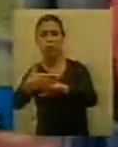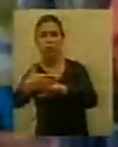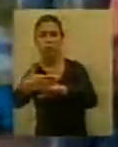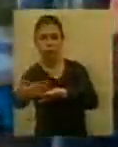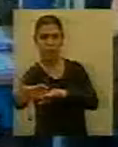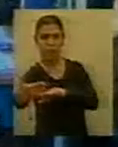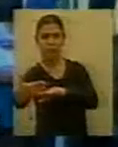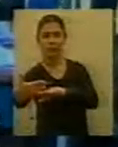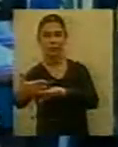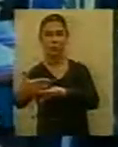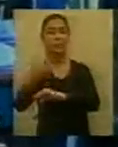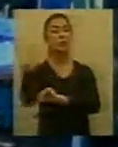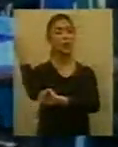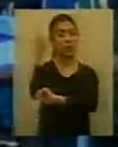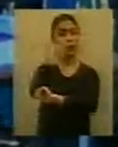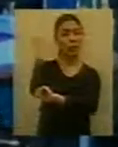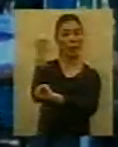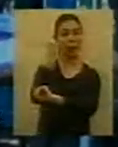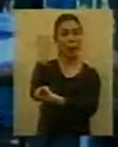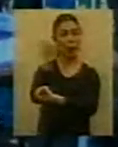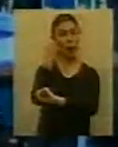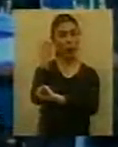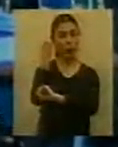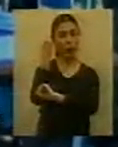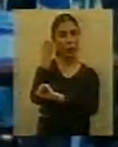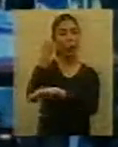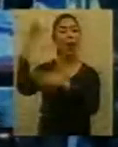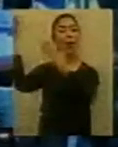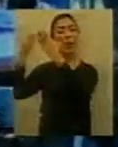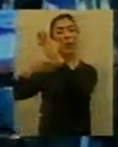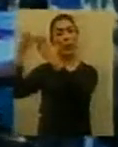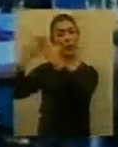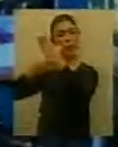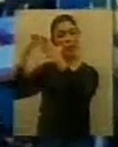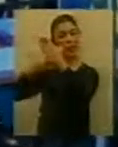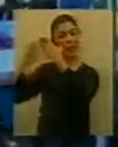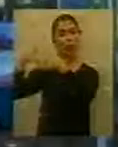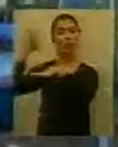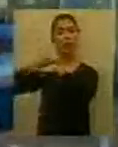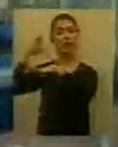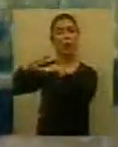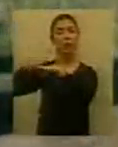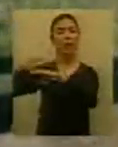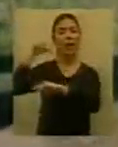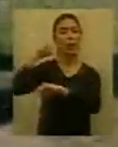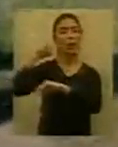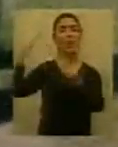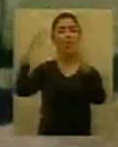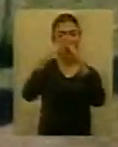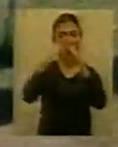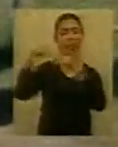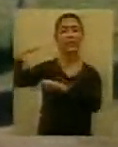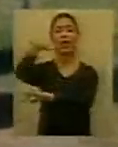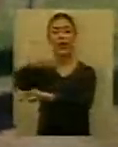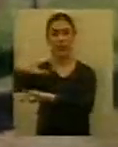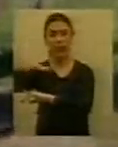que fuera considerada por el Ministerio de Ordenamiento Territorial. Lo que voy a pedir por eso es mucha paciencia. Hay